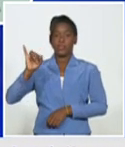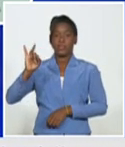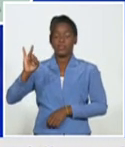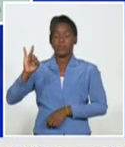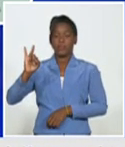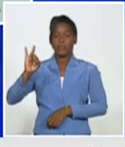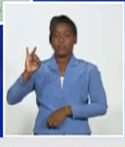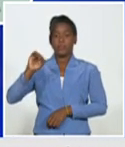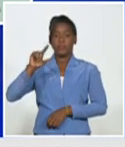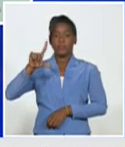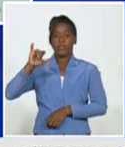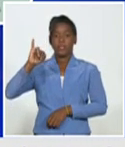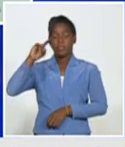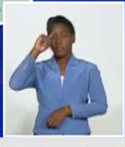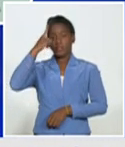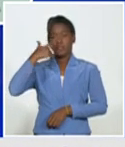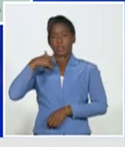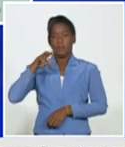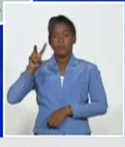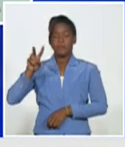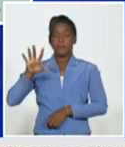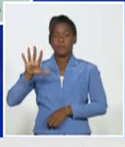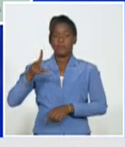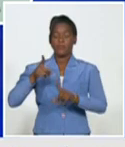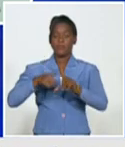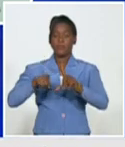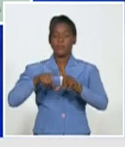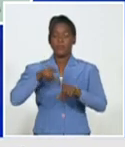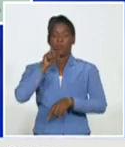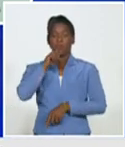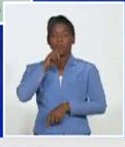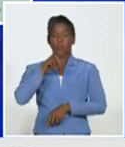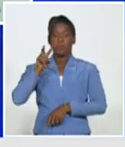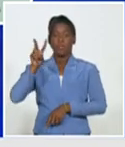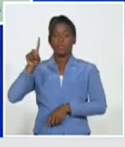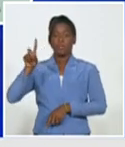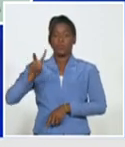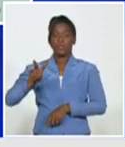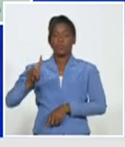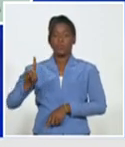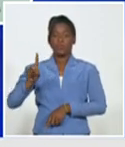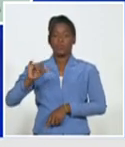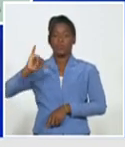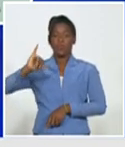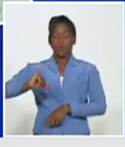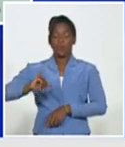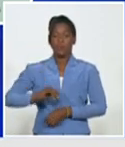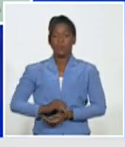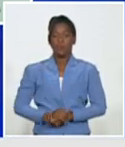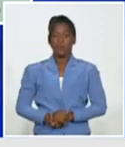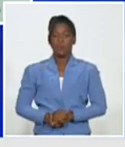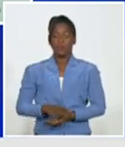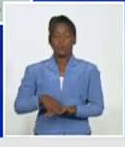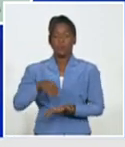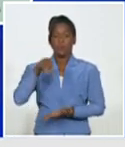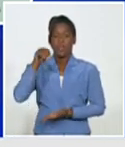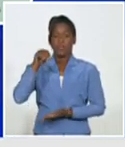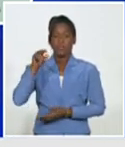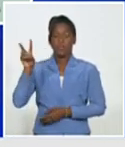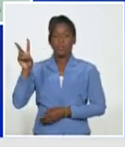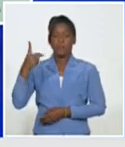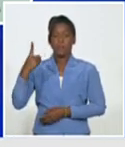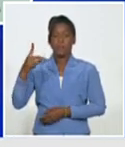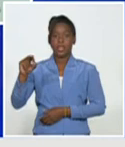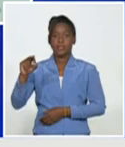Lisa 25, Regla y Cotorro 21 cada una, Plaza de la Revolución 20 y